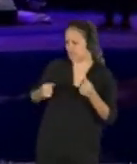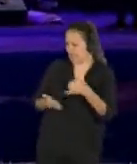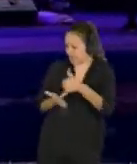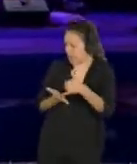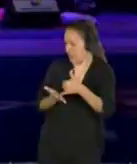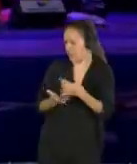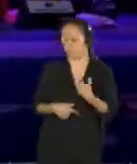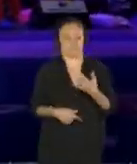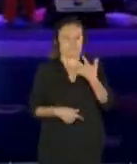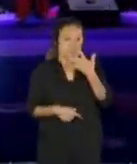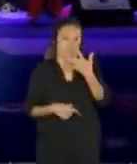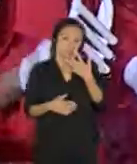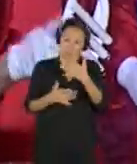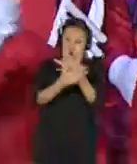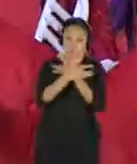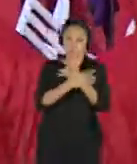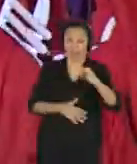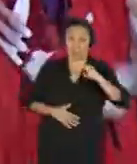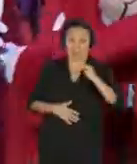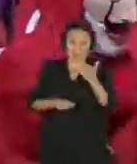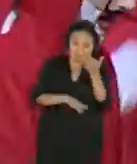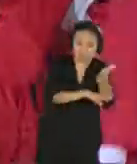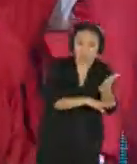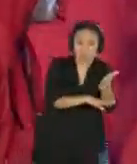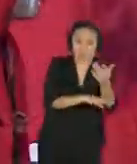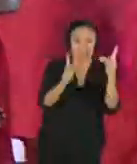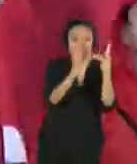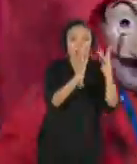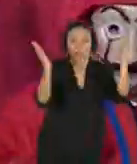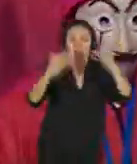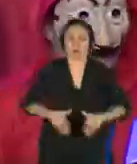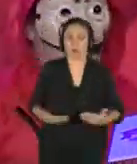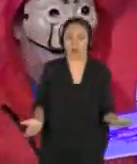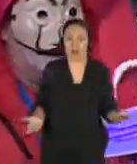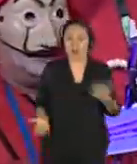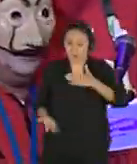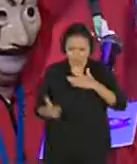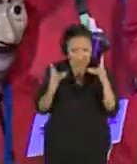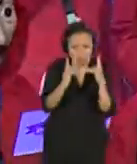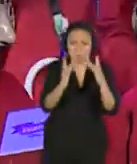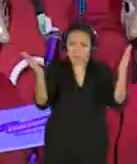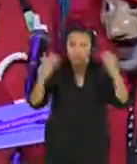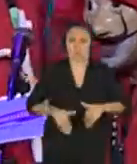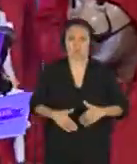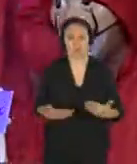precaria. Si vas a la Candelaria y no hay cama sanitaria para mí.